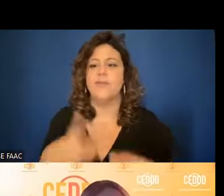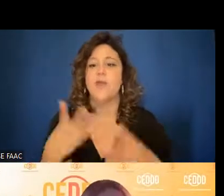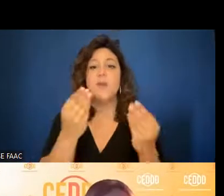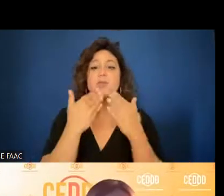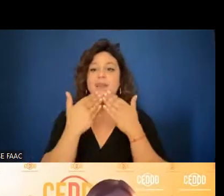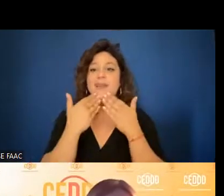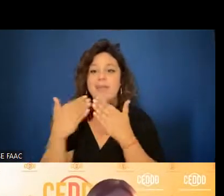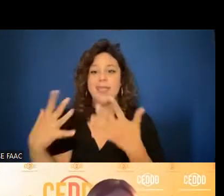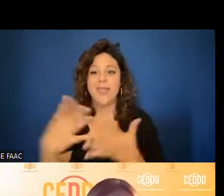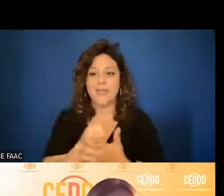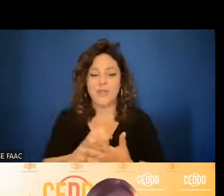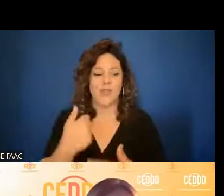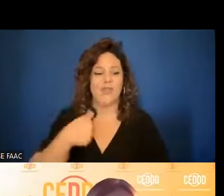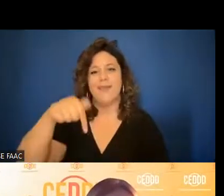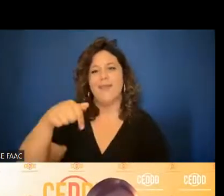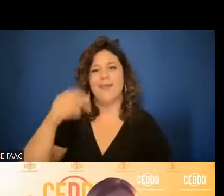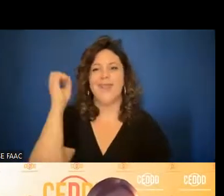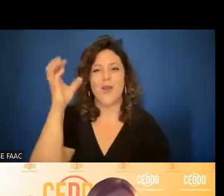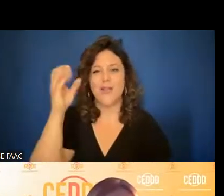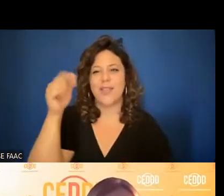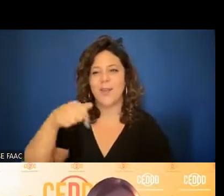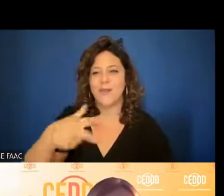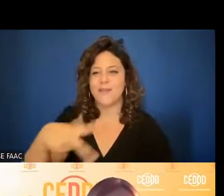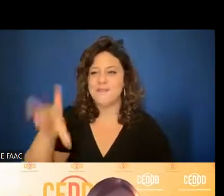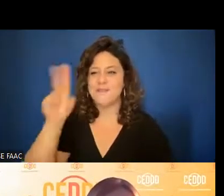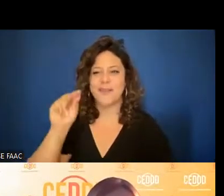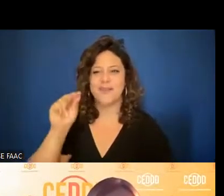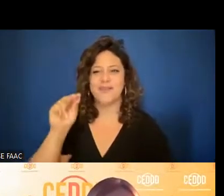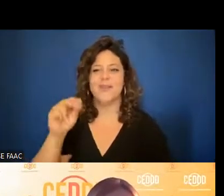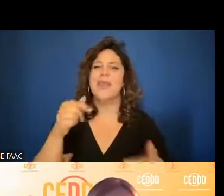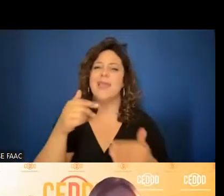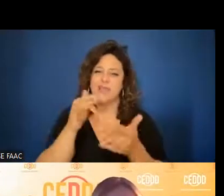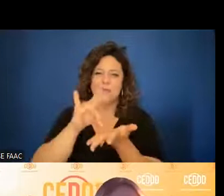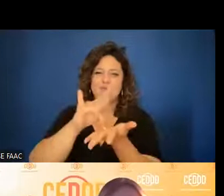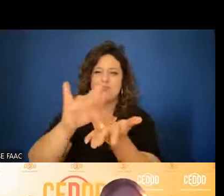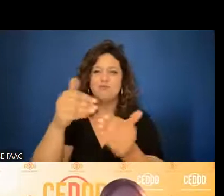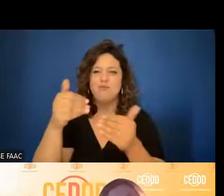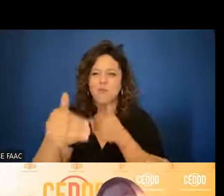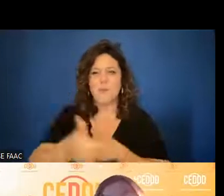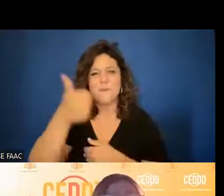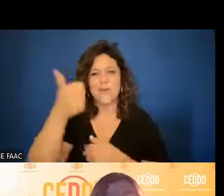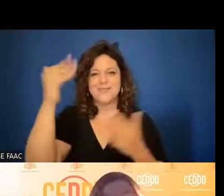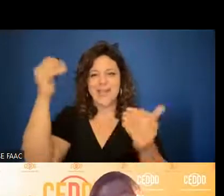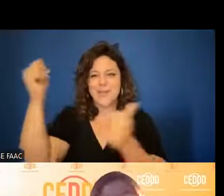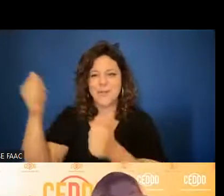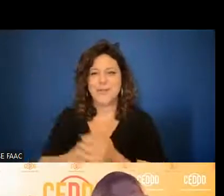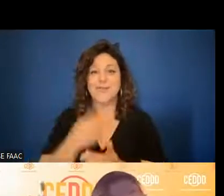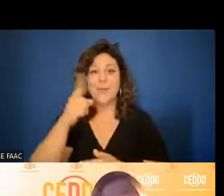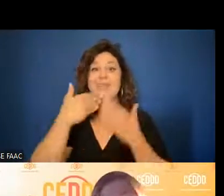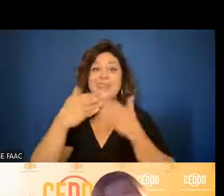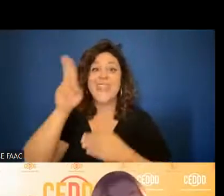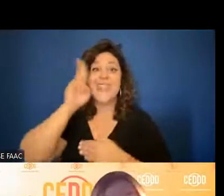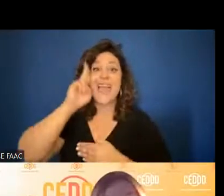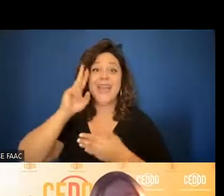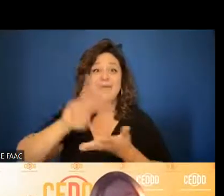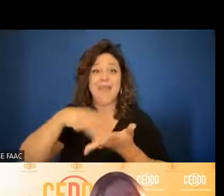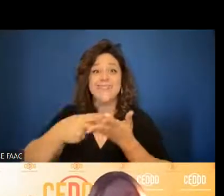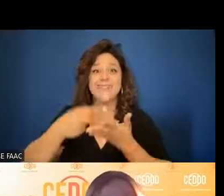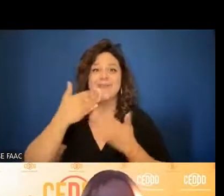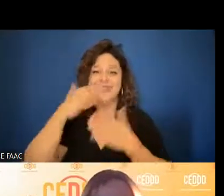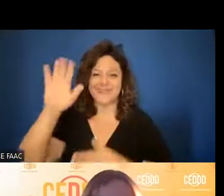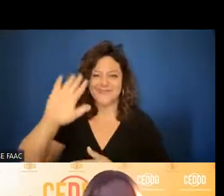específicas, con Pedro, con Néstor y otros expertos del Consejo. Pedro, Néstor,